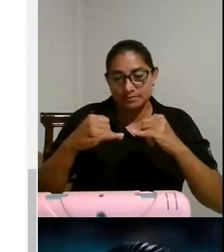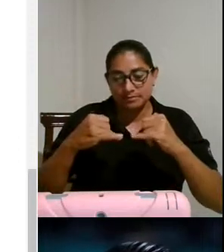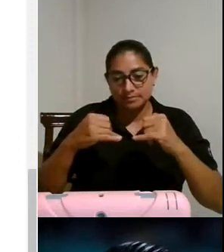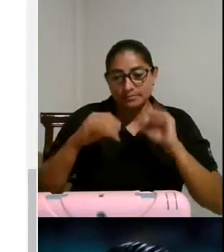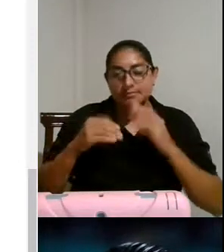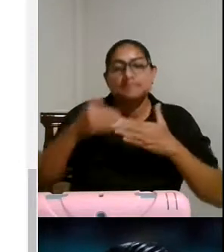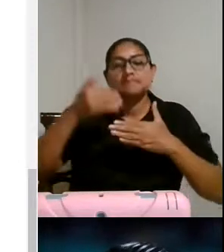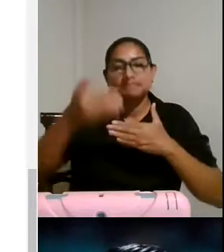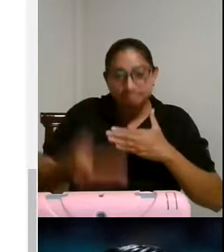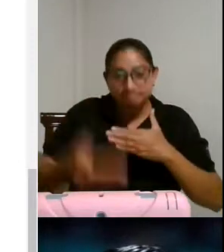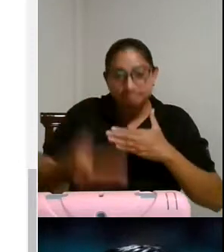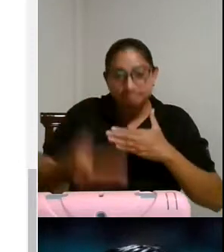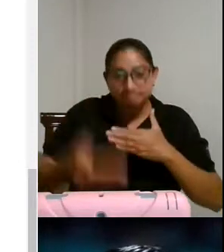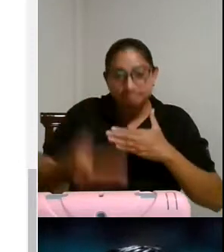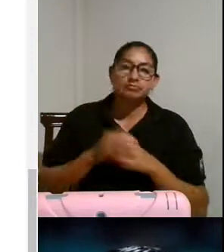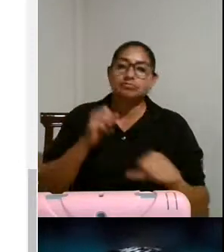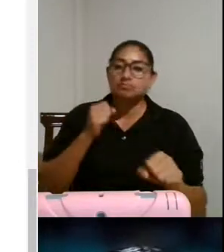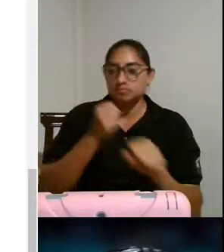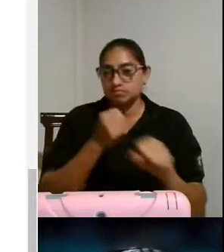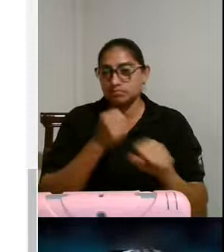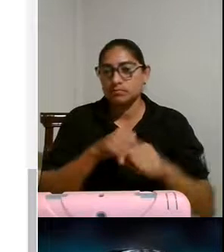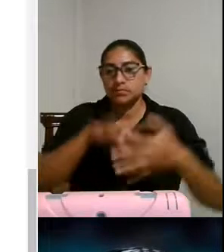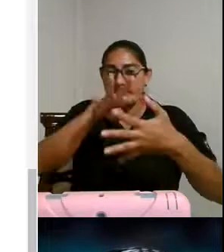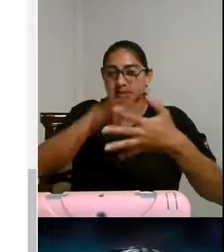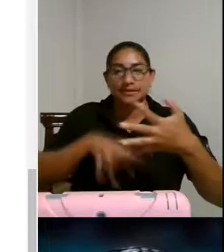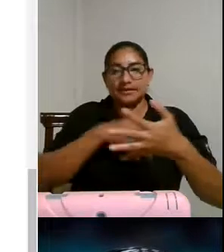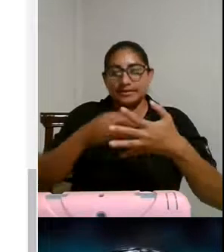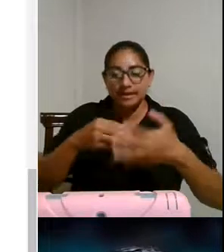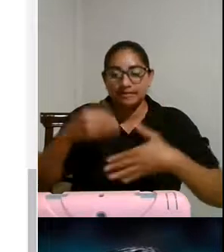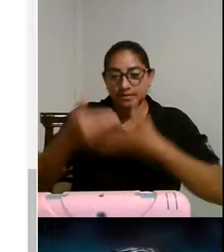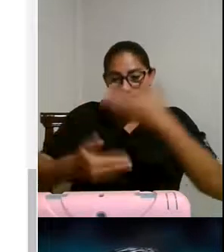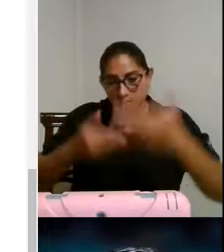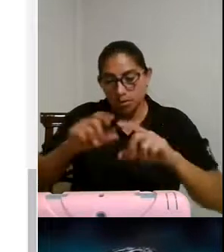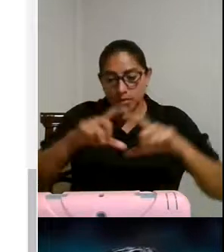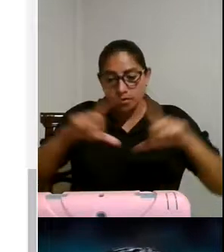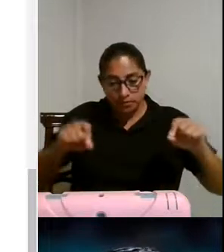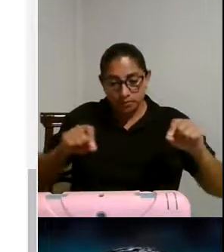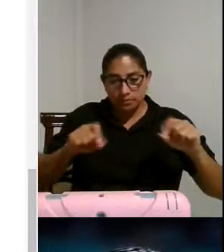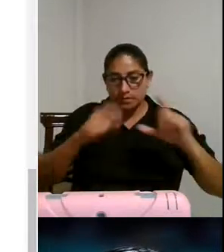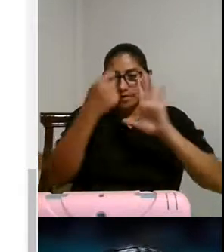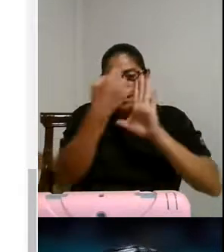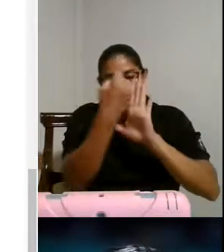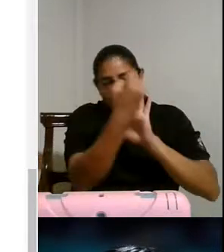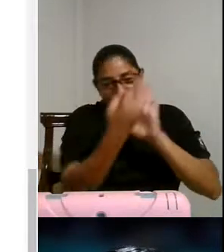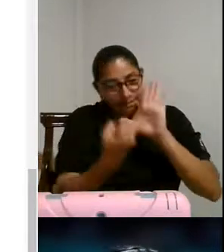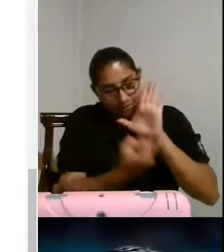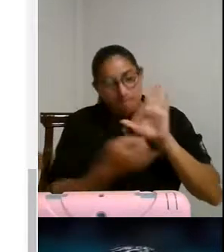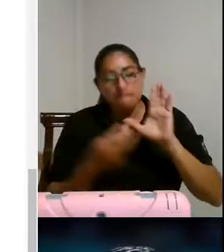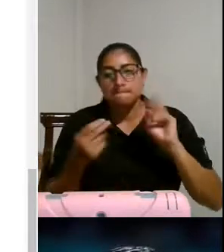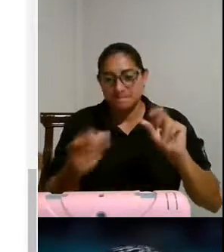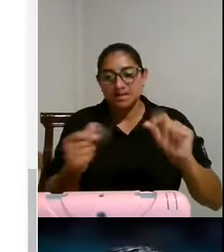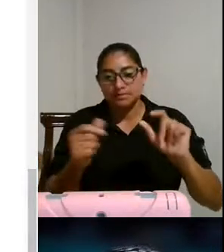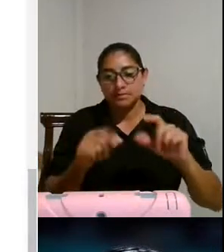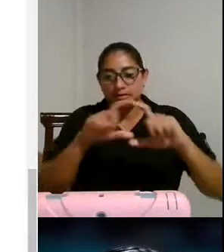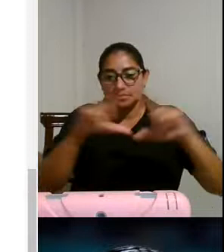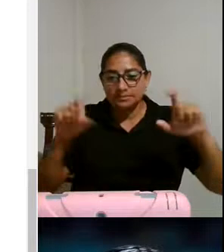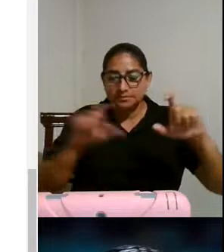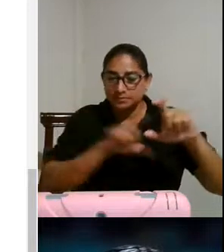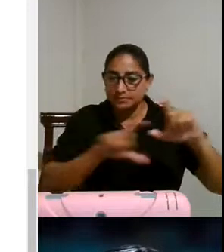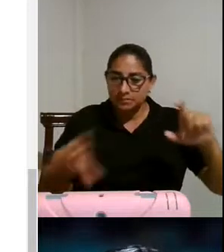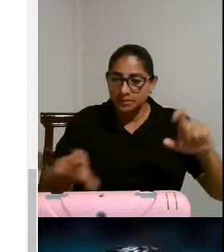Posteriormente vamos a trabajar con tablas de derivadas y ahí va a ser un trabajo algebraico mucho más rápido. Pero sí es importante que